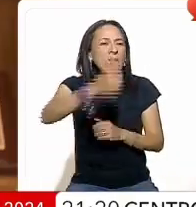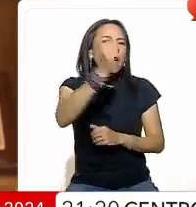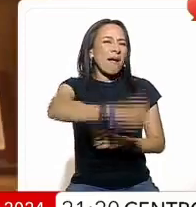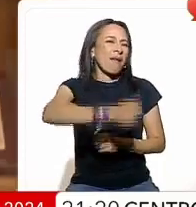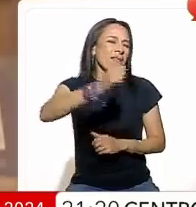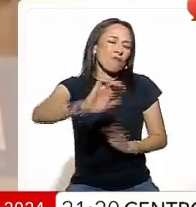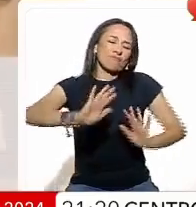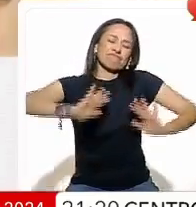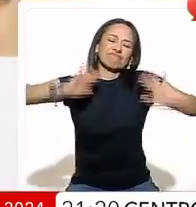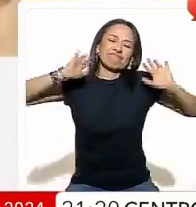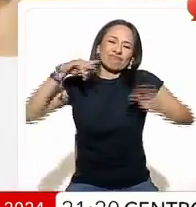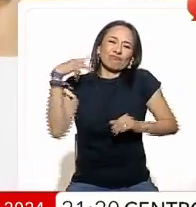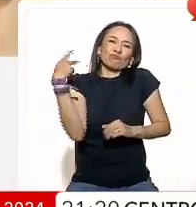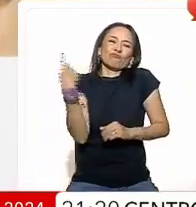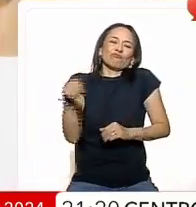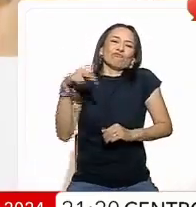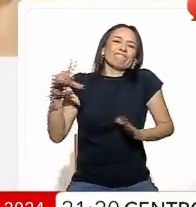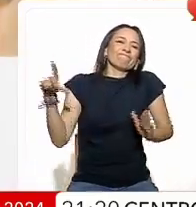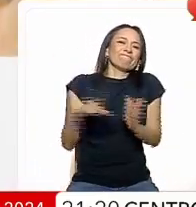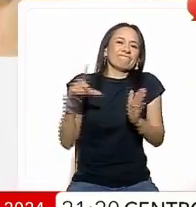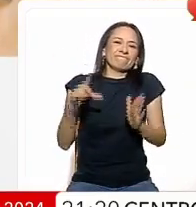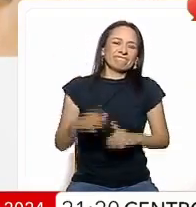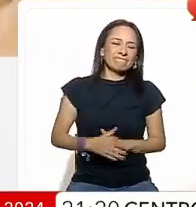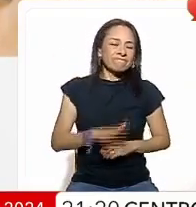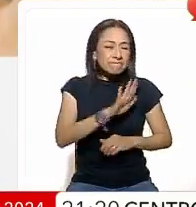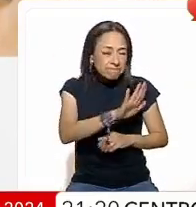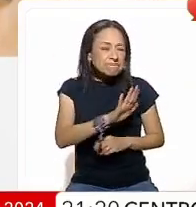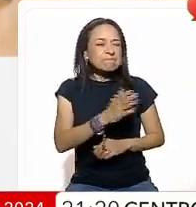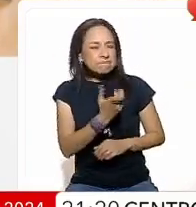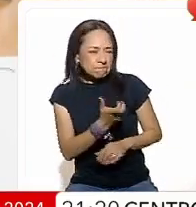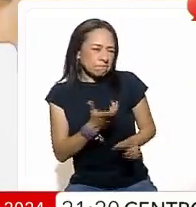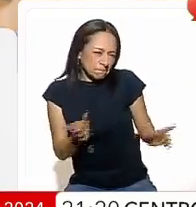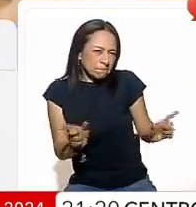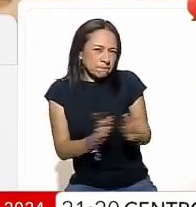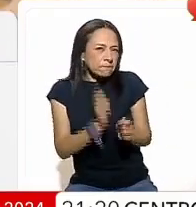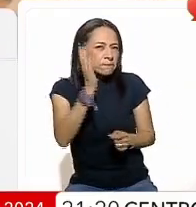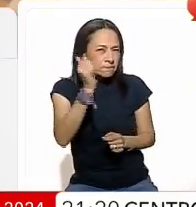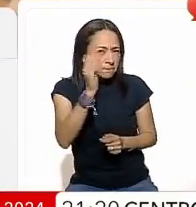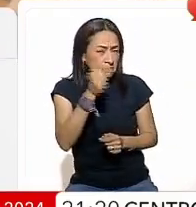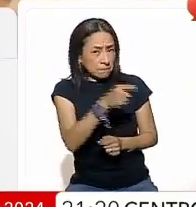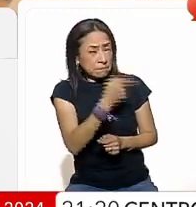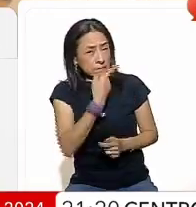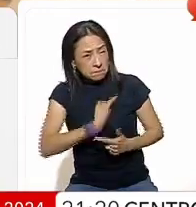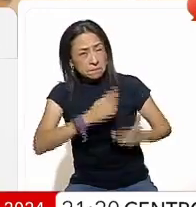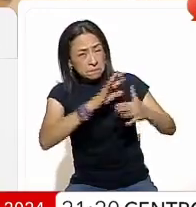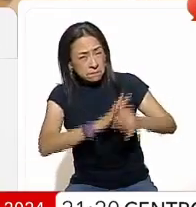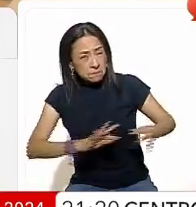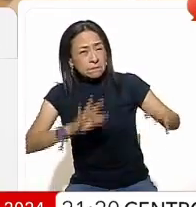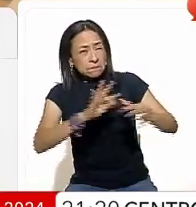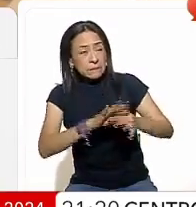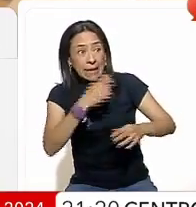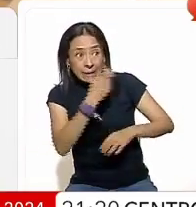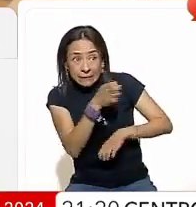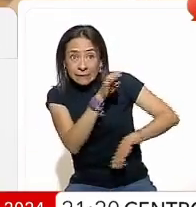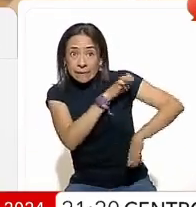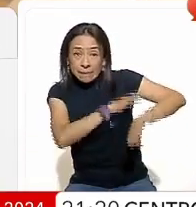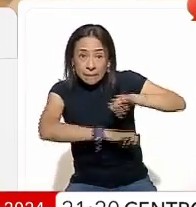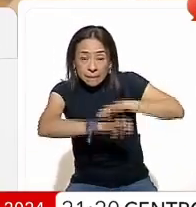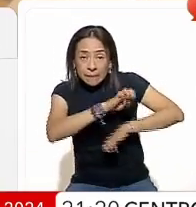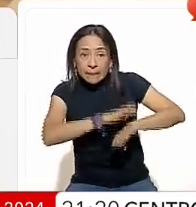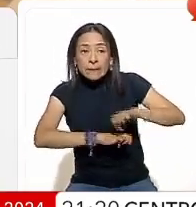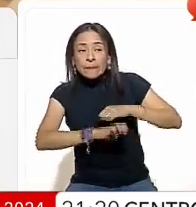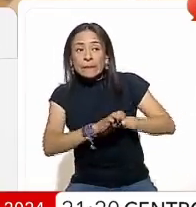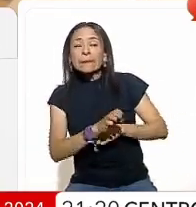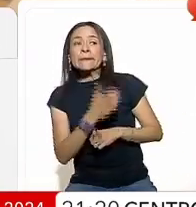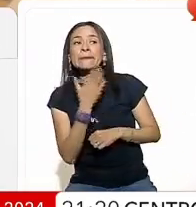para despedirnos, esto que nos platica es sin duda pues esta empresa en el horizonte que tiene hacia